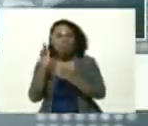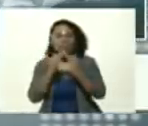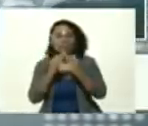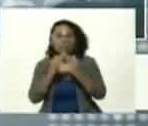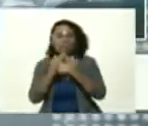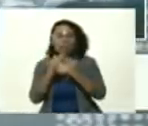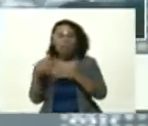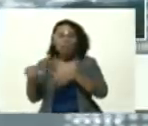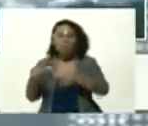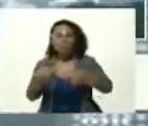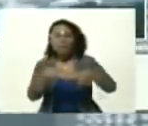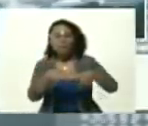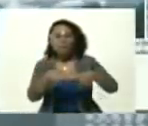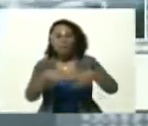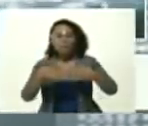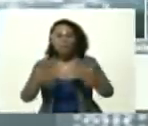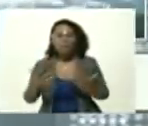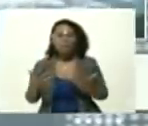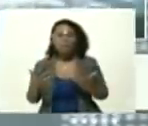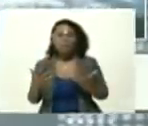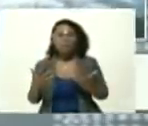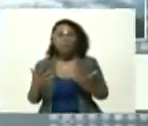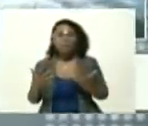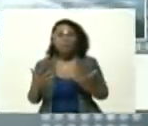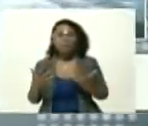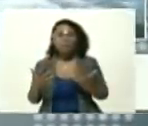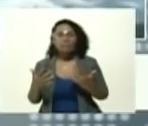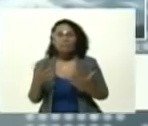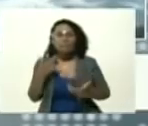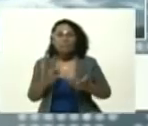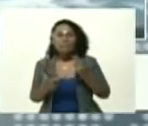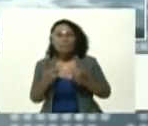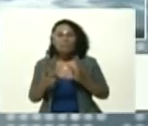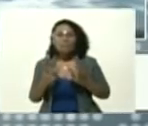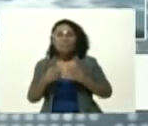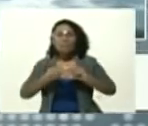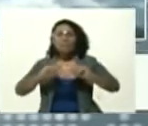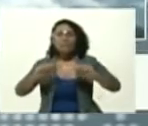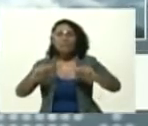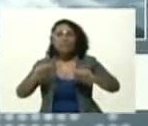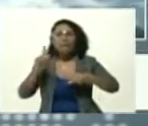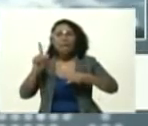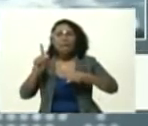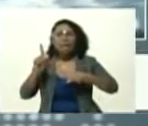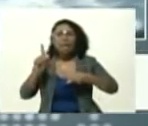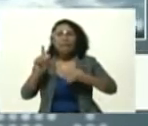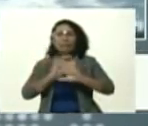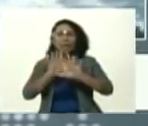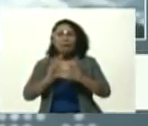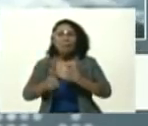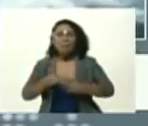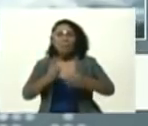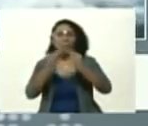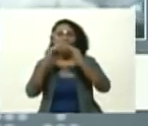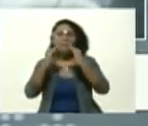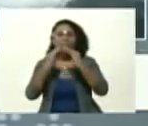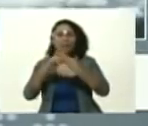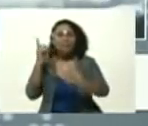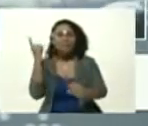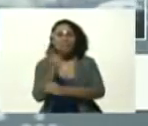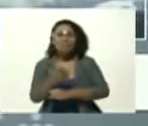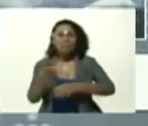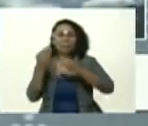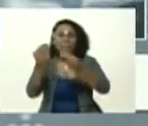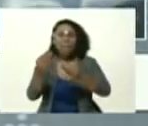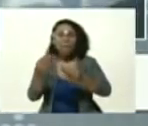el sector de Quebrada del Barro. Ahí ya estamos construyendo viviendas que se deben entregar en un plazo